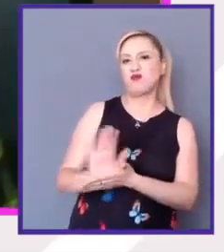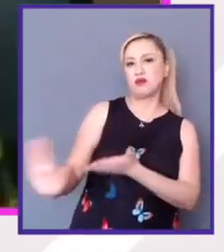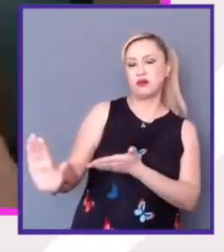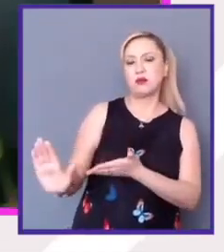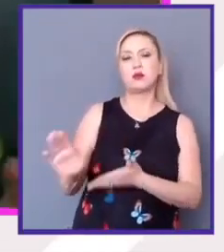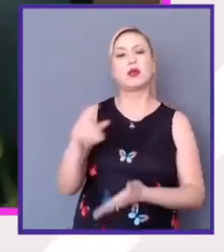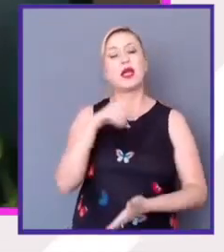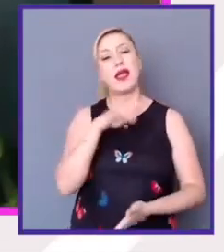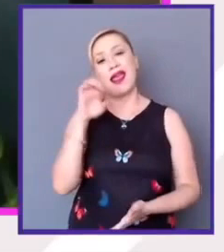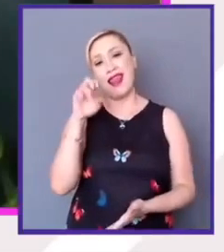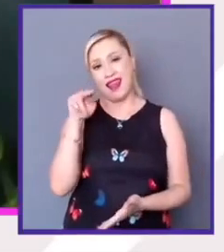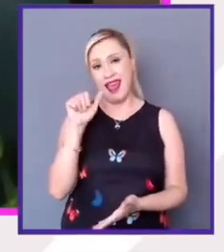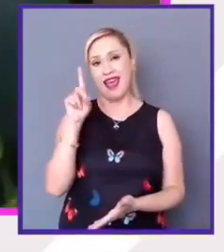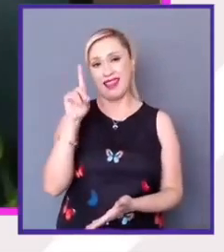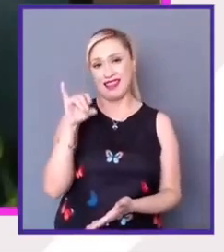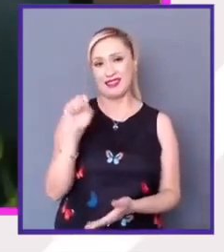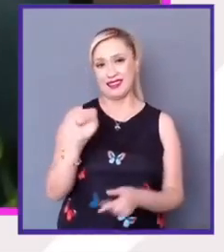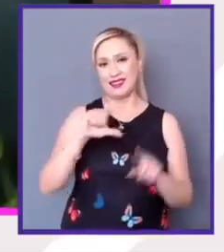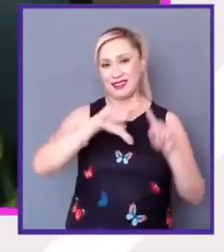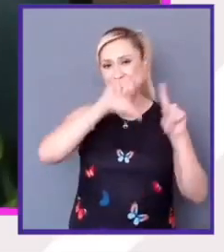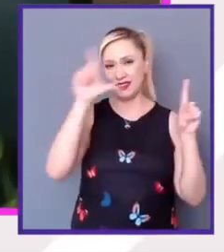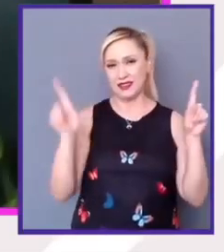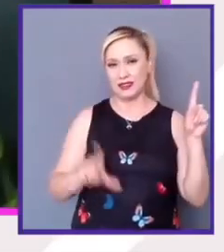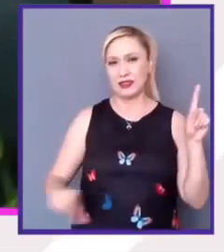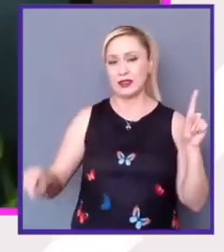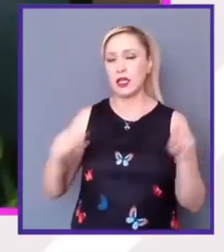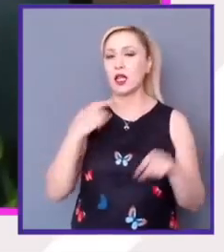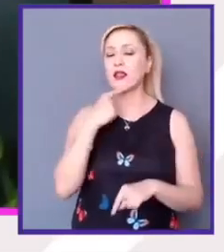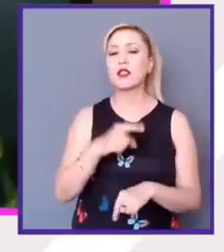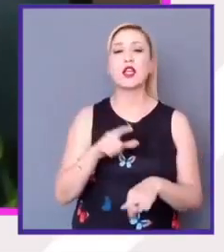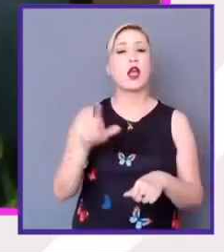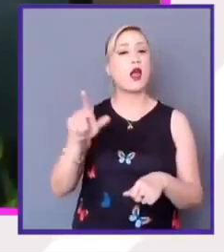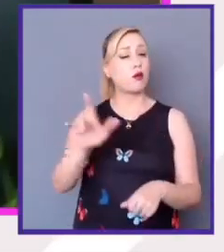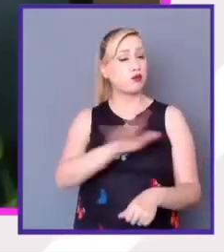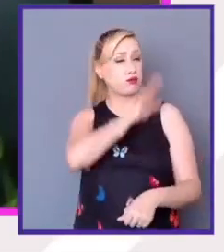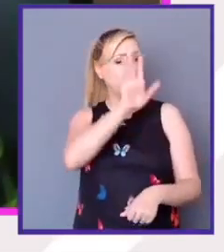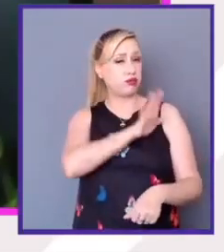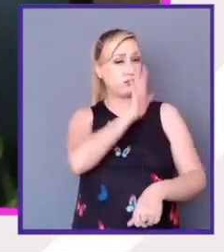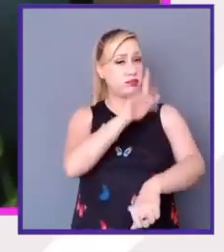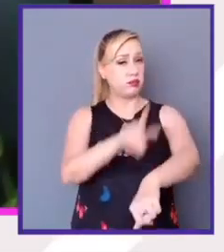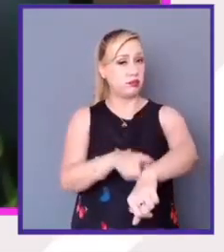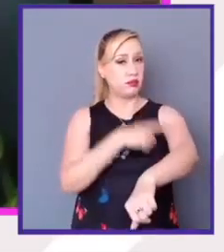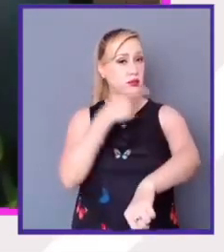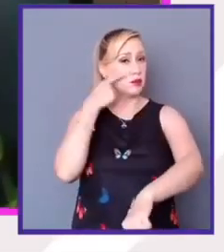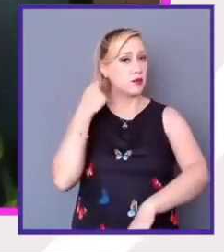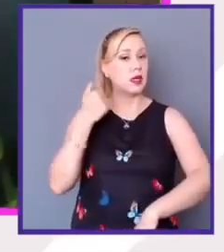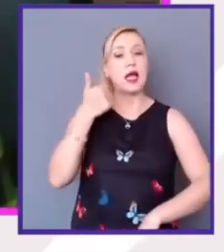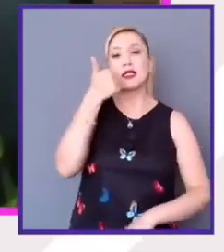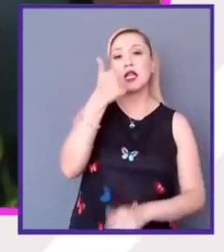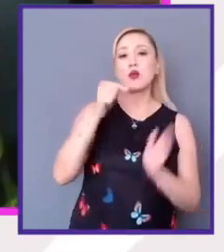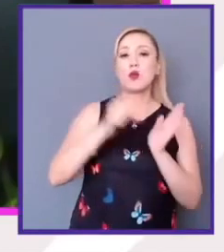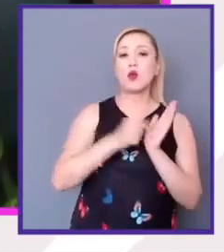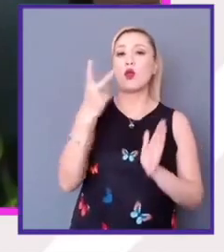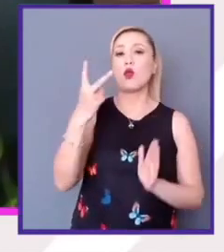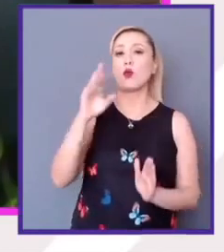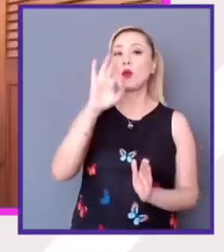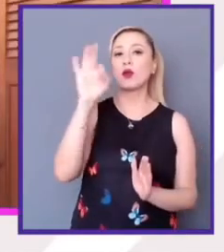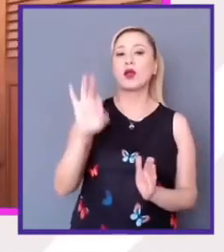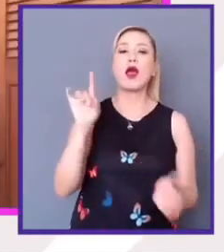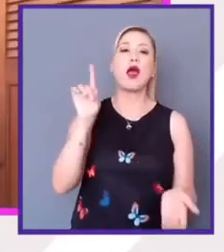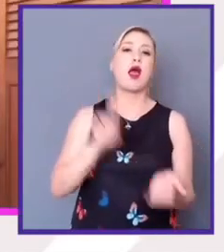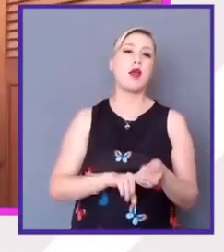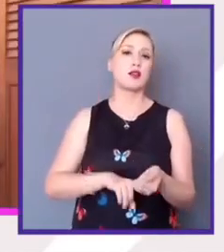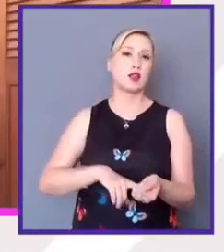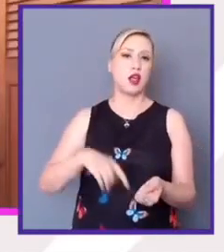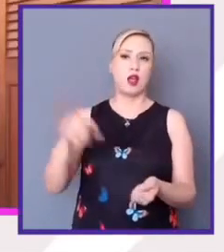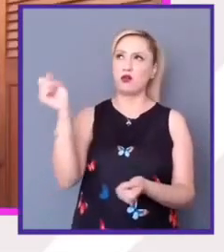ENADIS, por ejemplo, en los tonos más claros, el 6.2 de las personas se encuentra en el rubro de